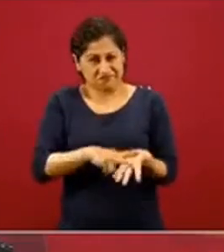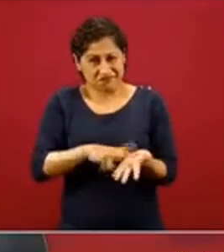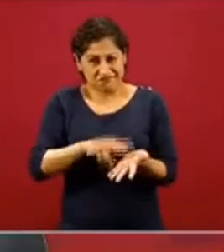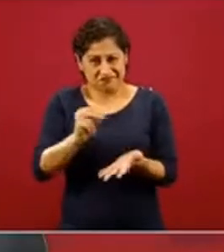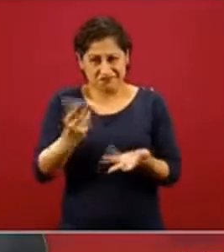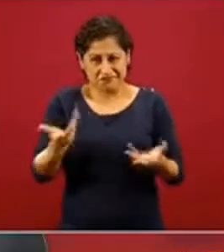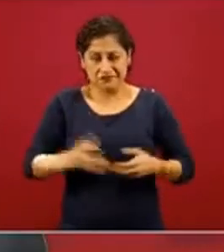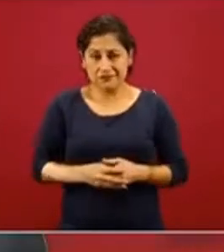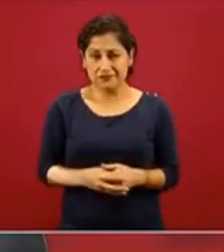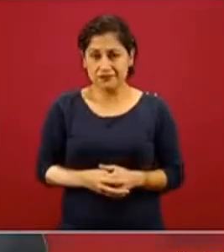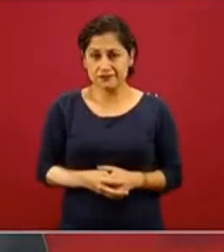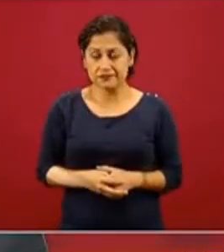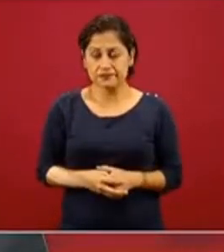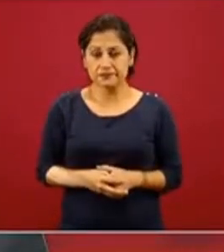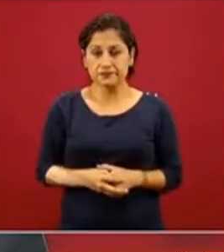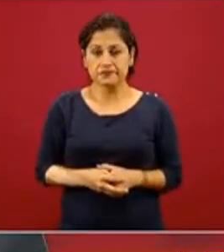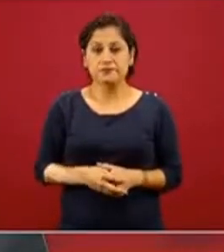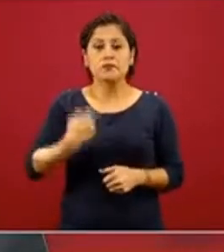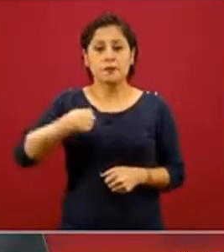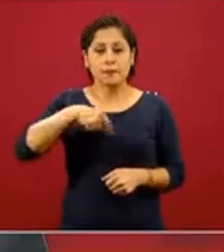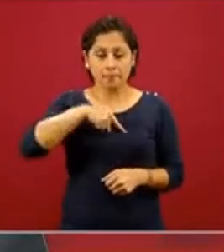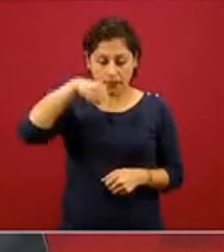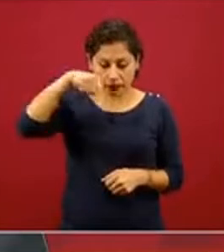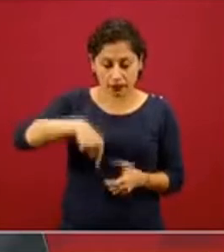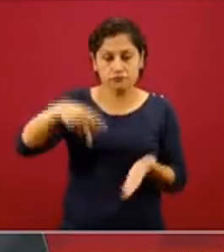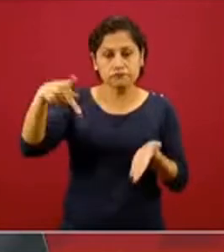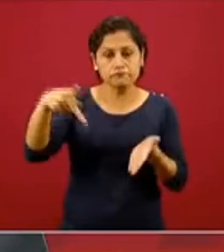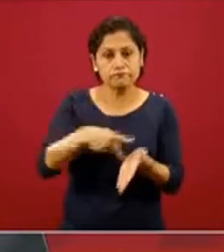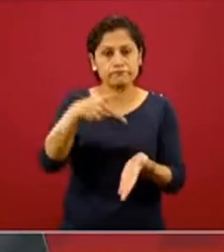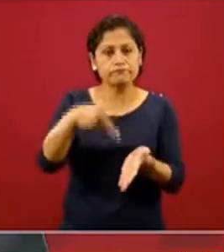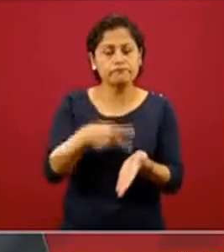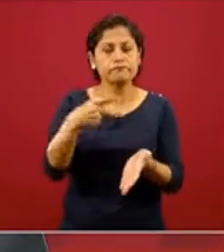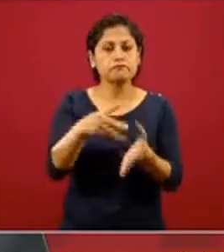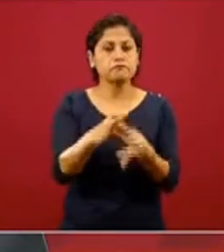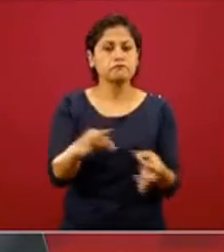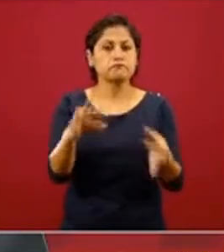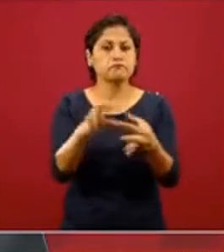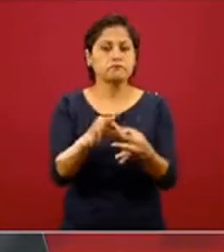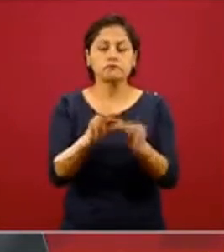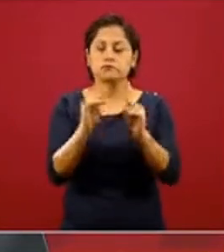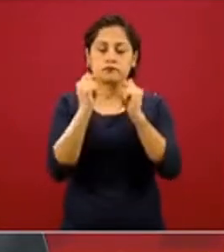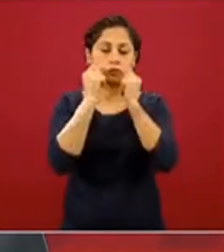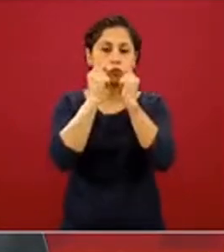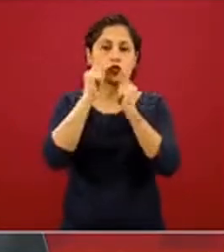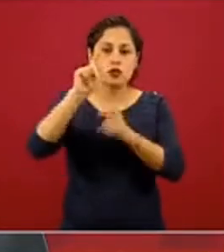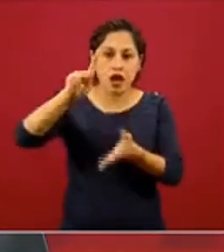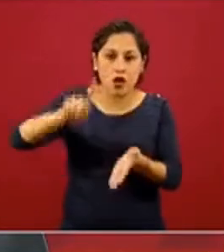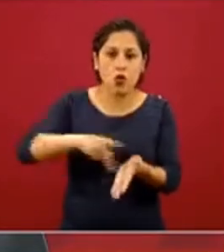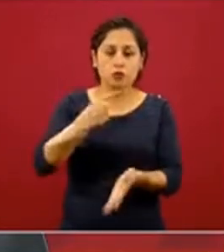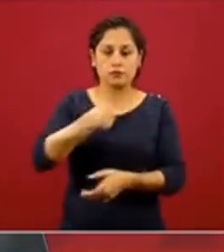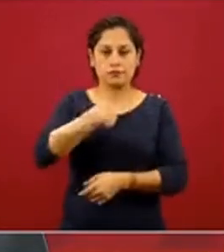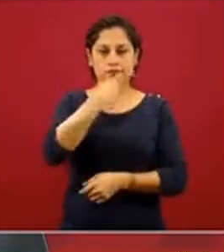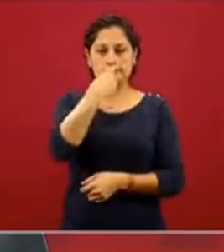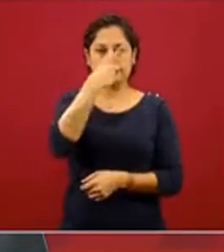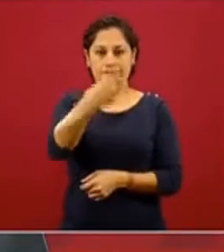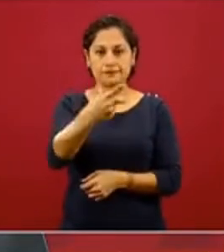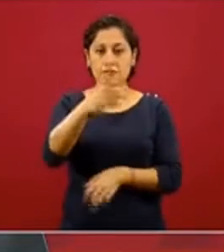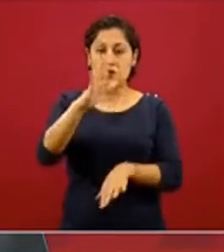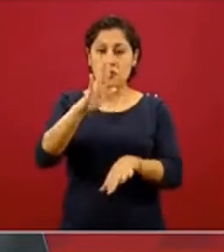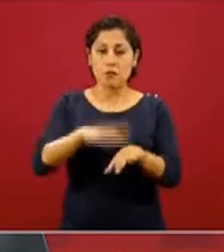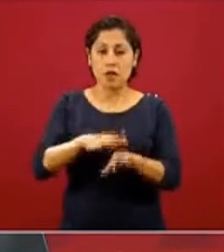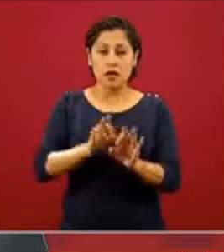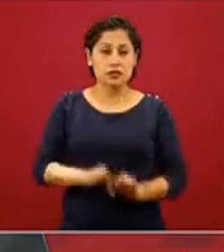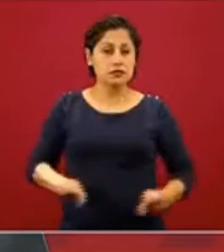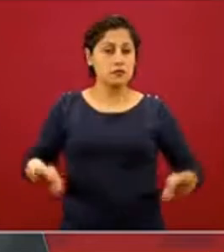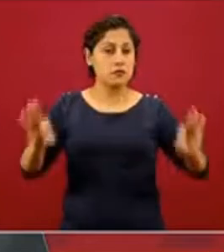dicho demasiadas veces, pero nunca sobra. Una vez más, lo vuelvo a decir, la prioridad es proteger